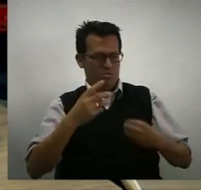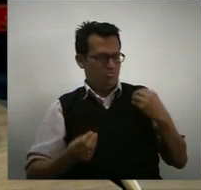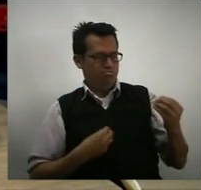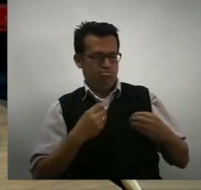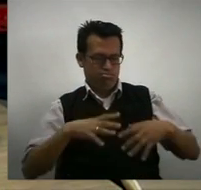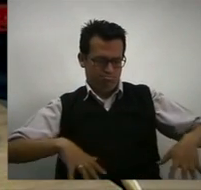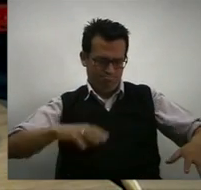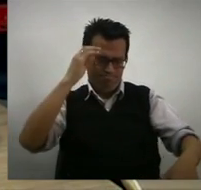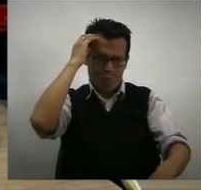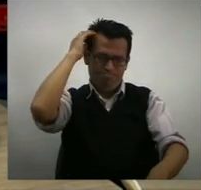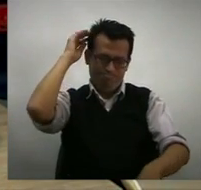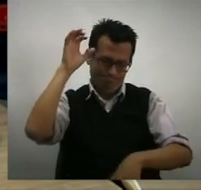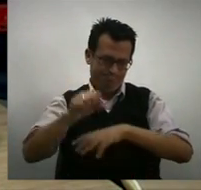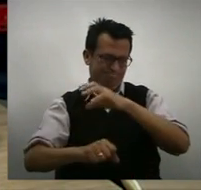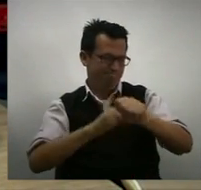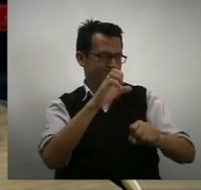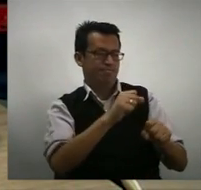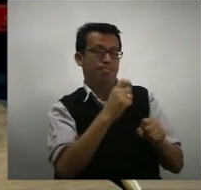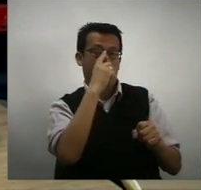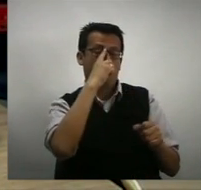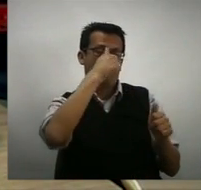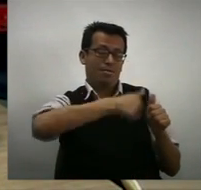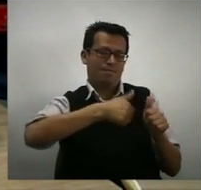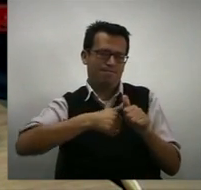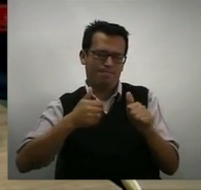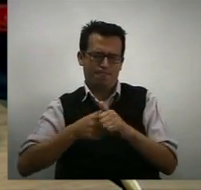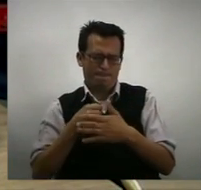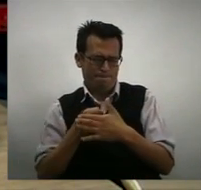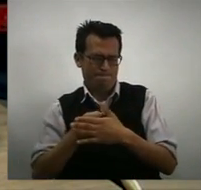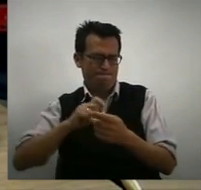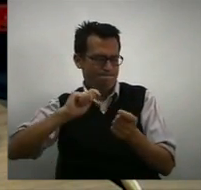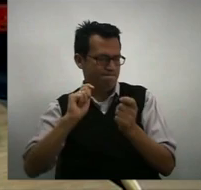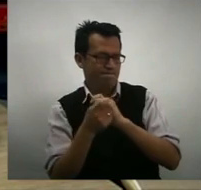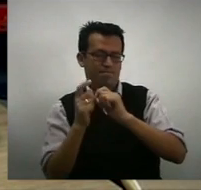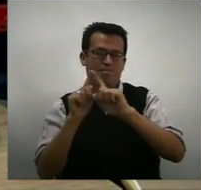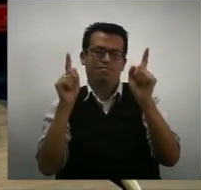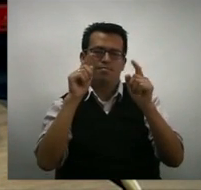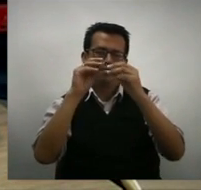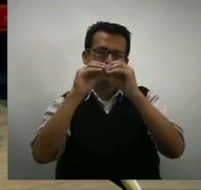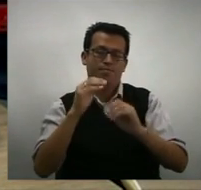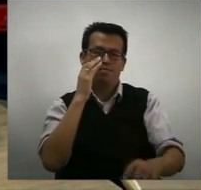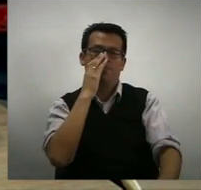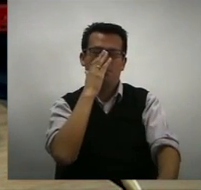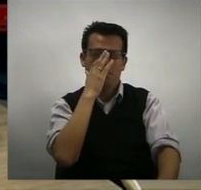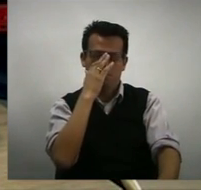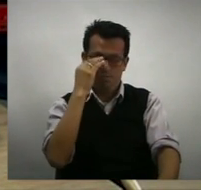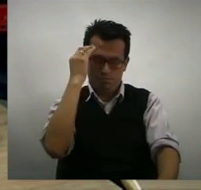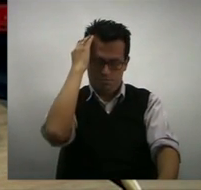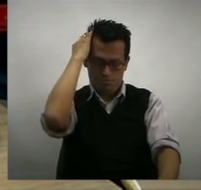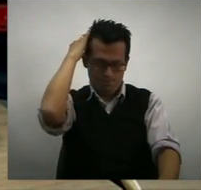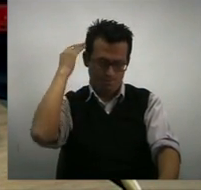panoptismo, teoría de los observatorios, y en el espaciómeno, cada uno tratándolo de diferente manera. Mientras que el primero utiliza la